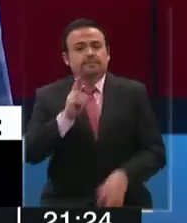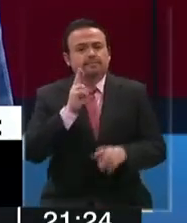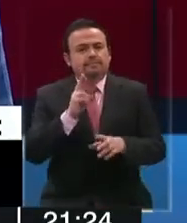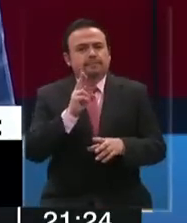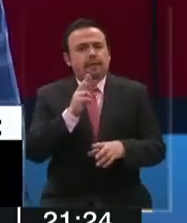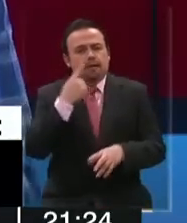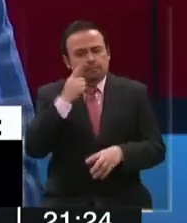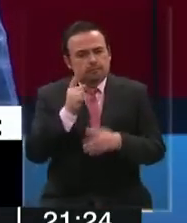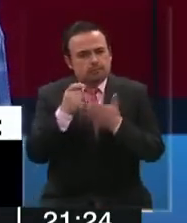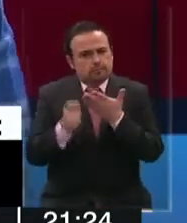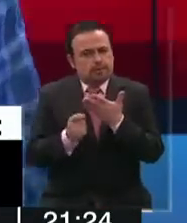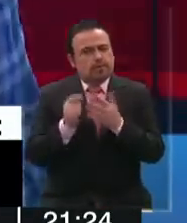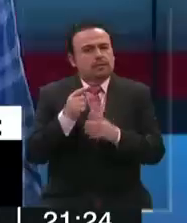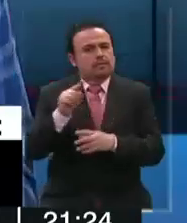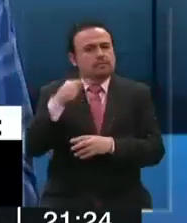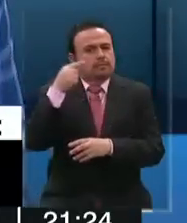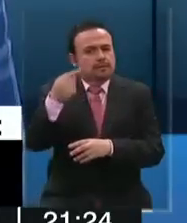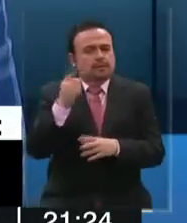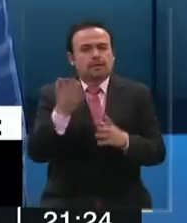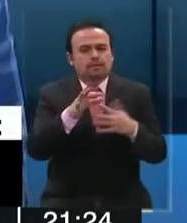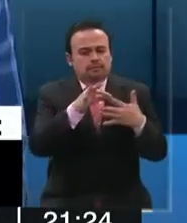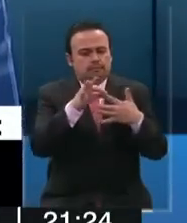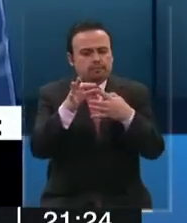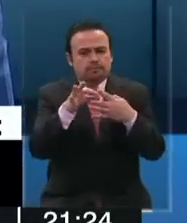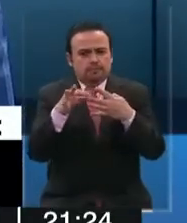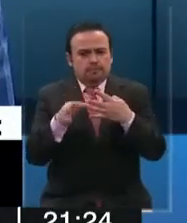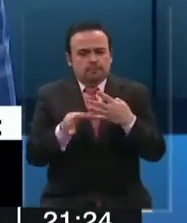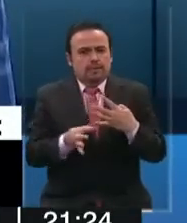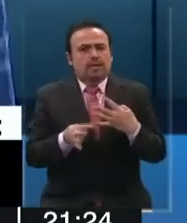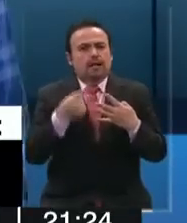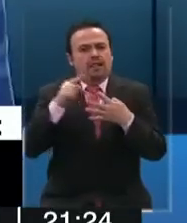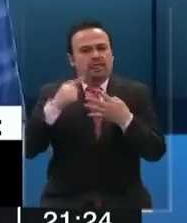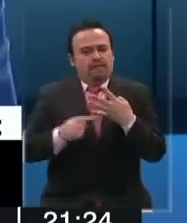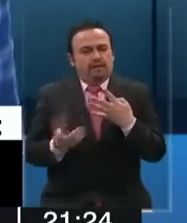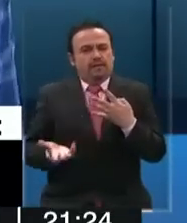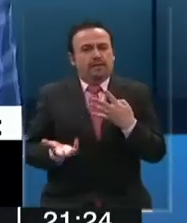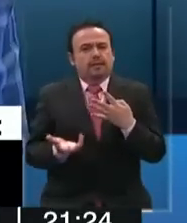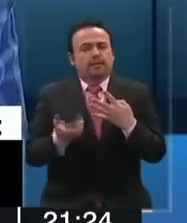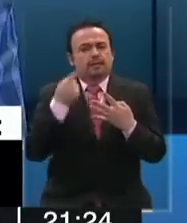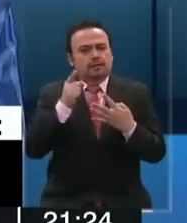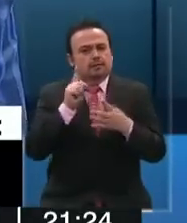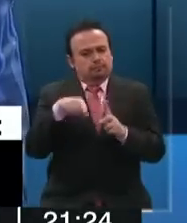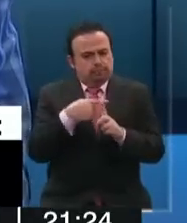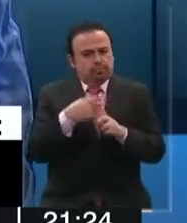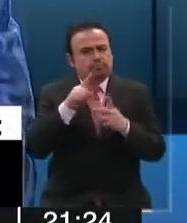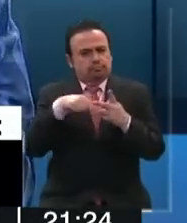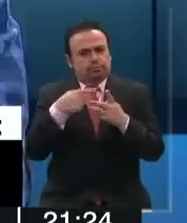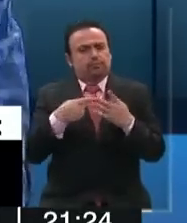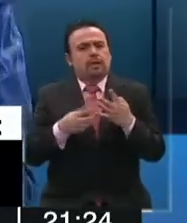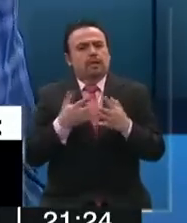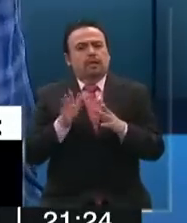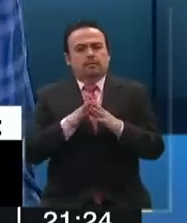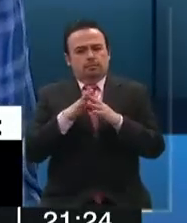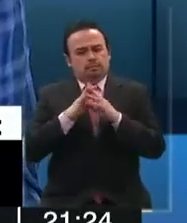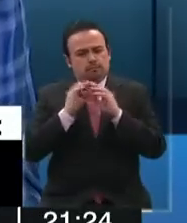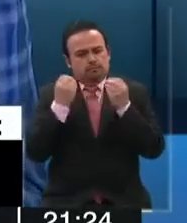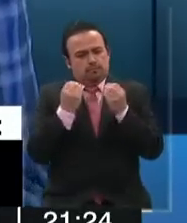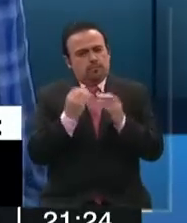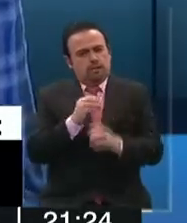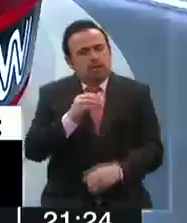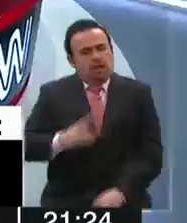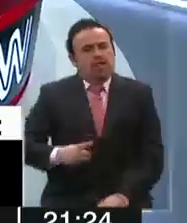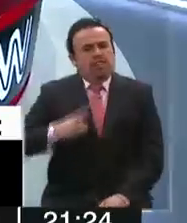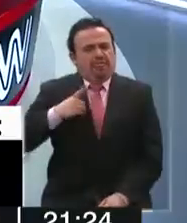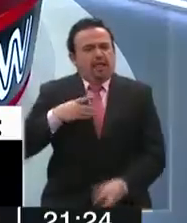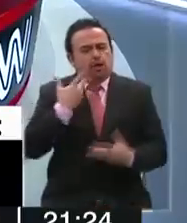posterioridad los diferentes elementos que son dignos de ser sumados al análisis de la situación